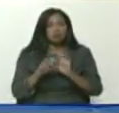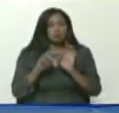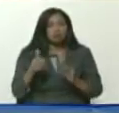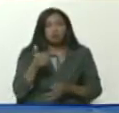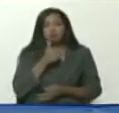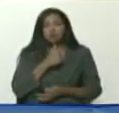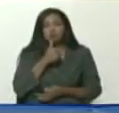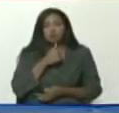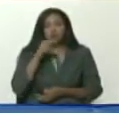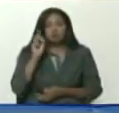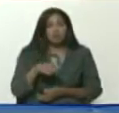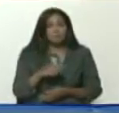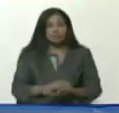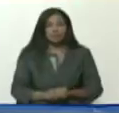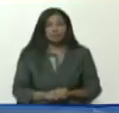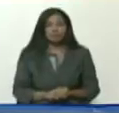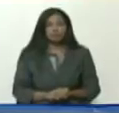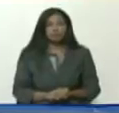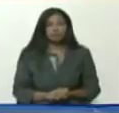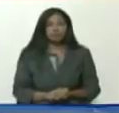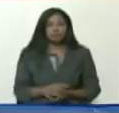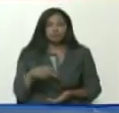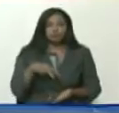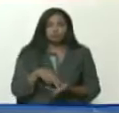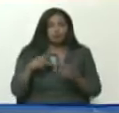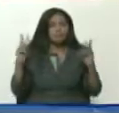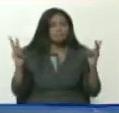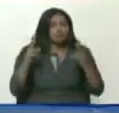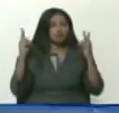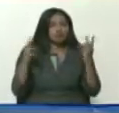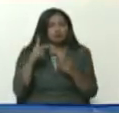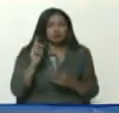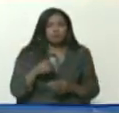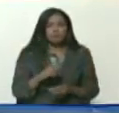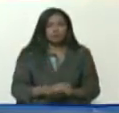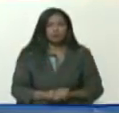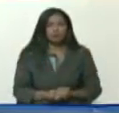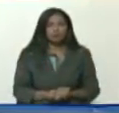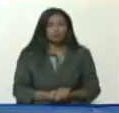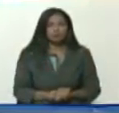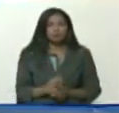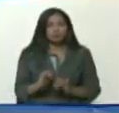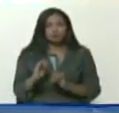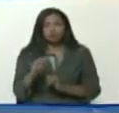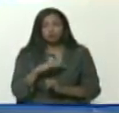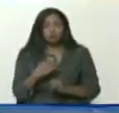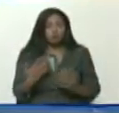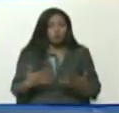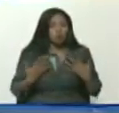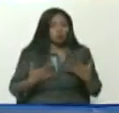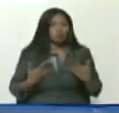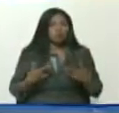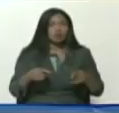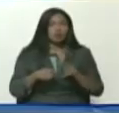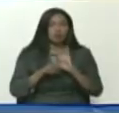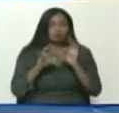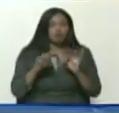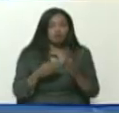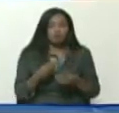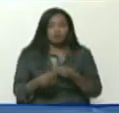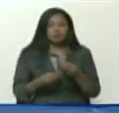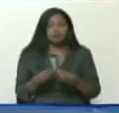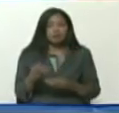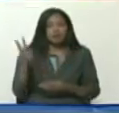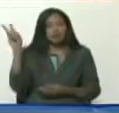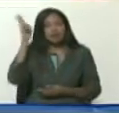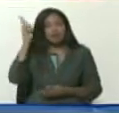resistiendo, de pie y victoriosos. Por eso me alegra mucho constatar que en el